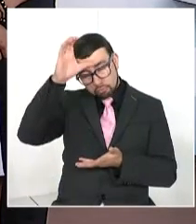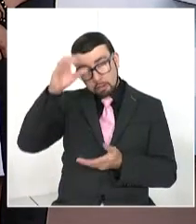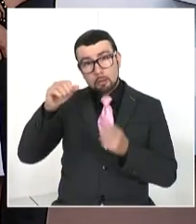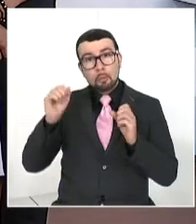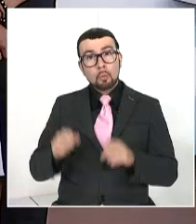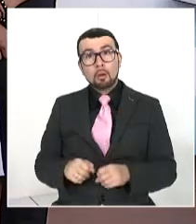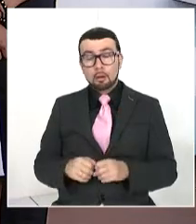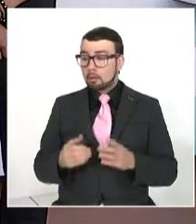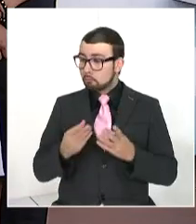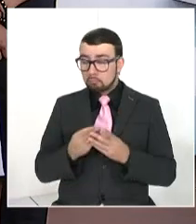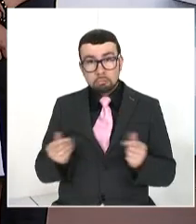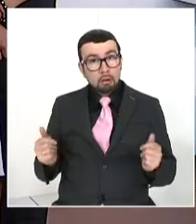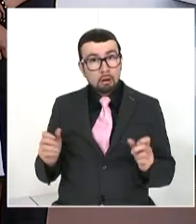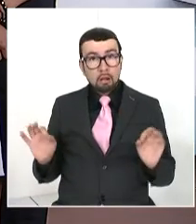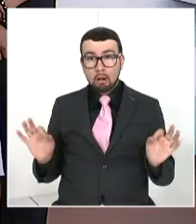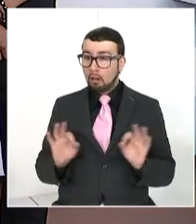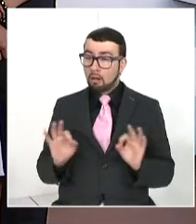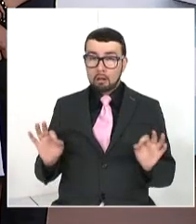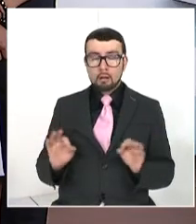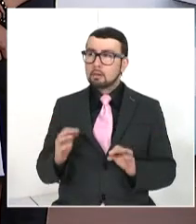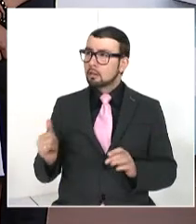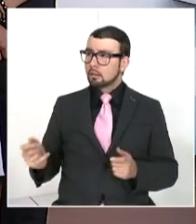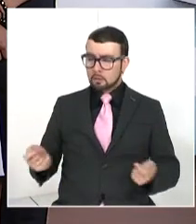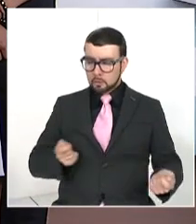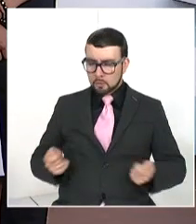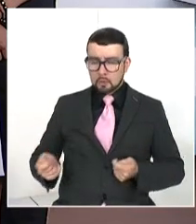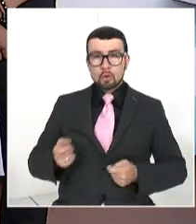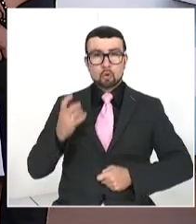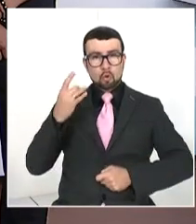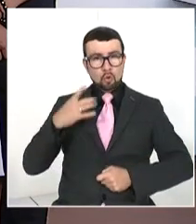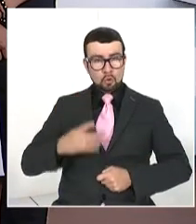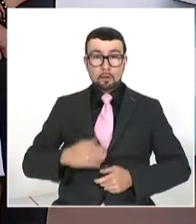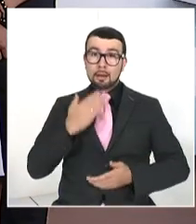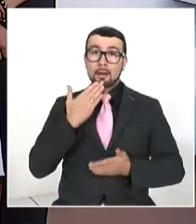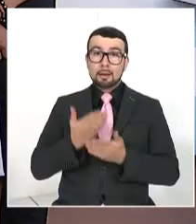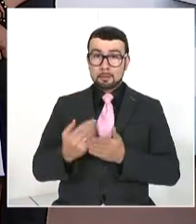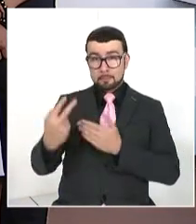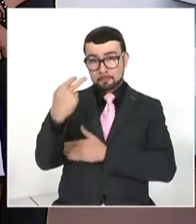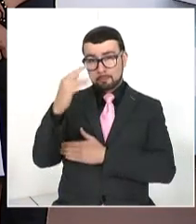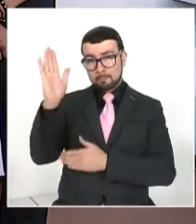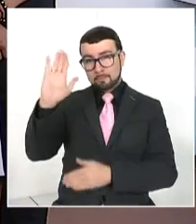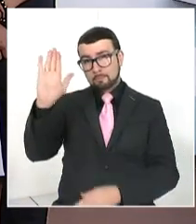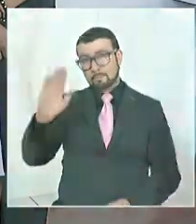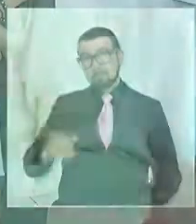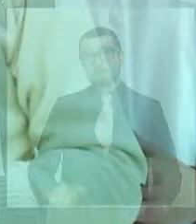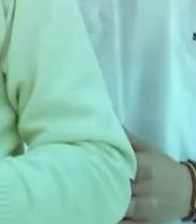que no le cerremos las puertas al manejo del dolor. Muchas gracias por estar con nosotros.